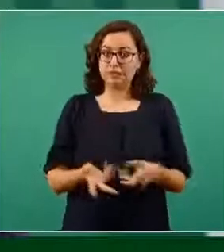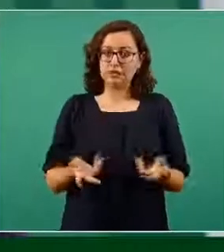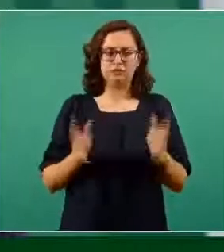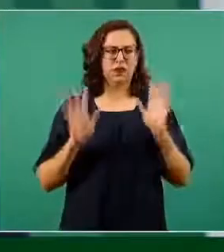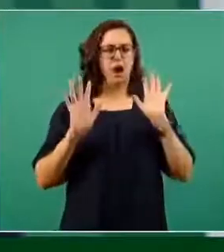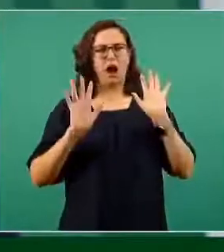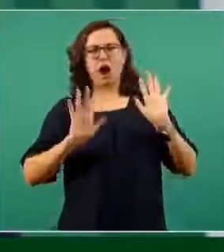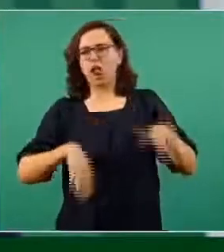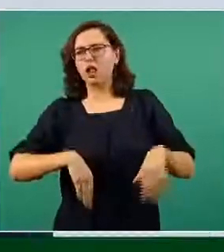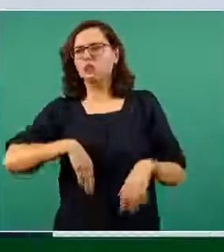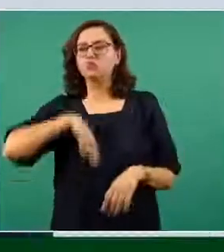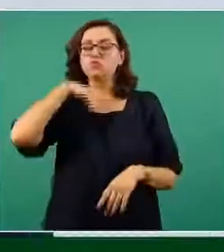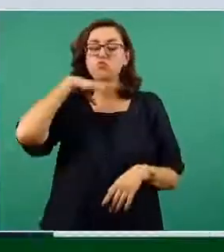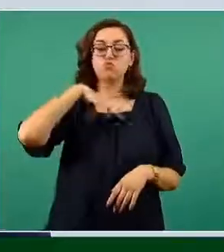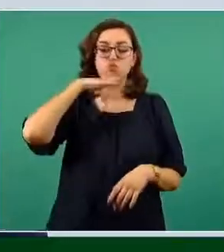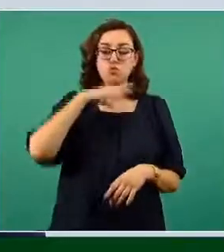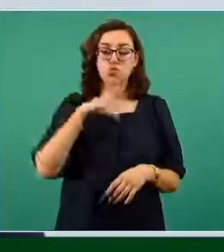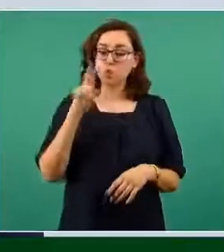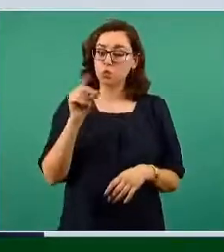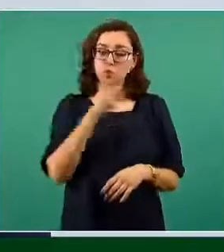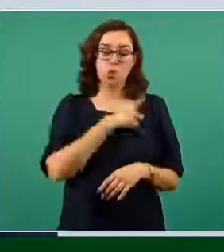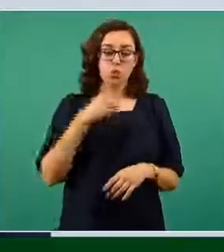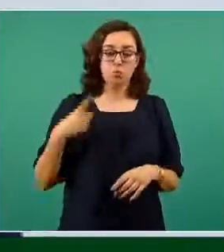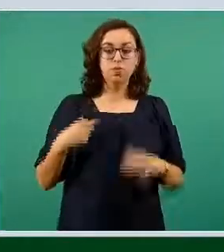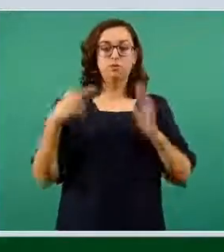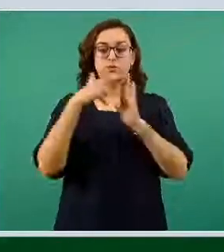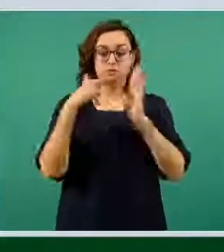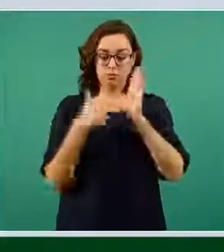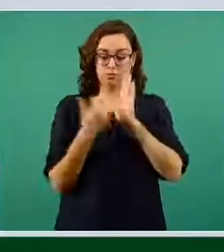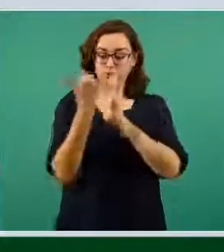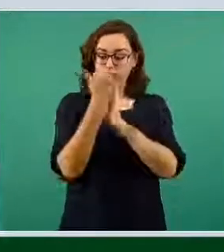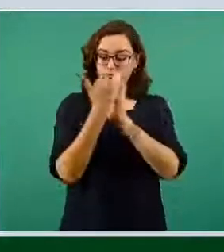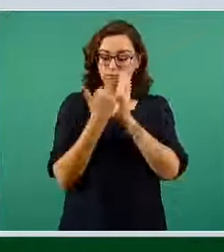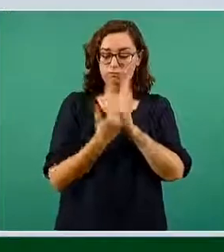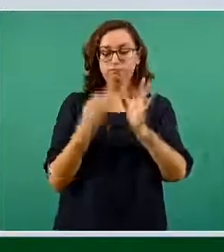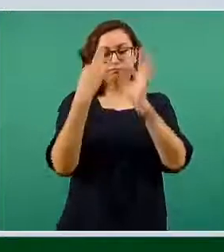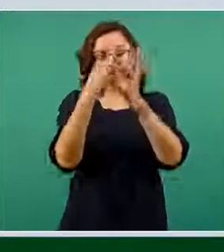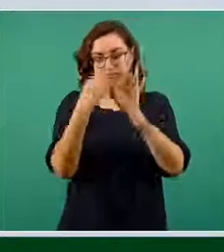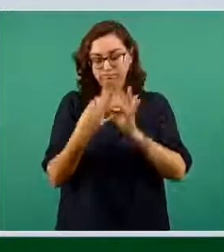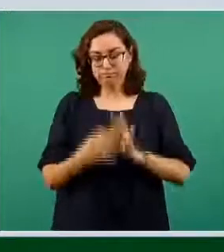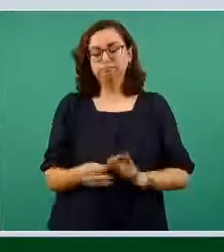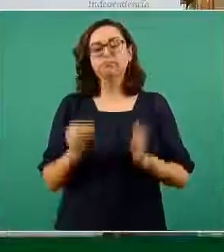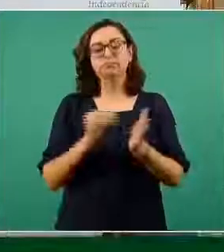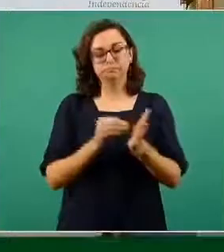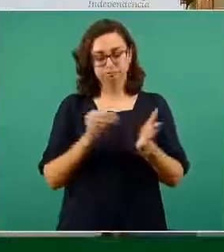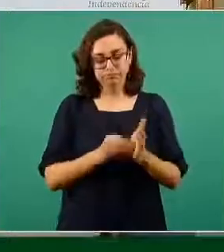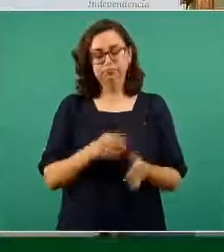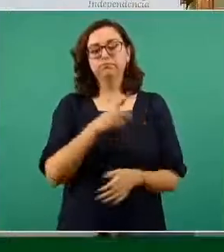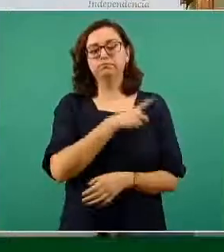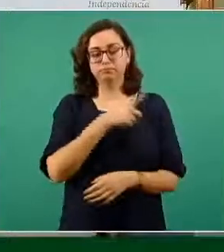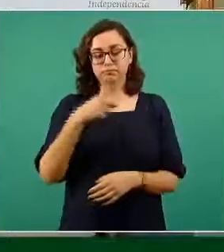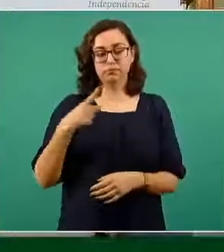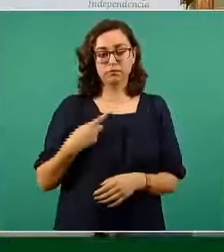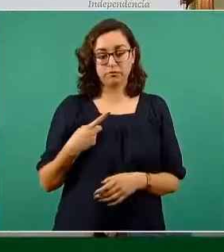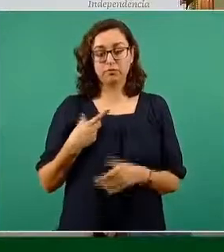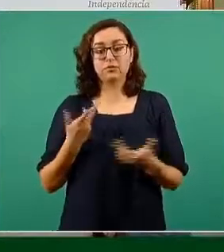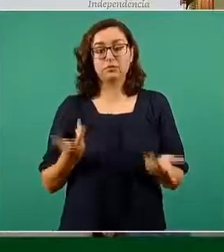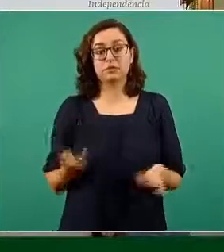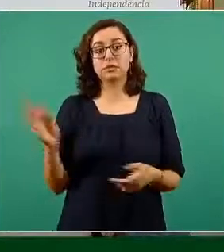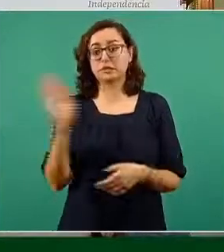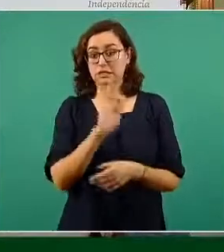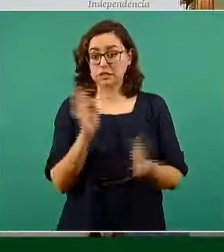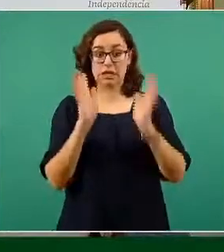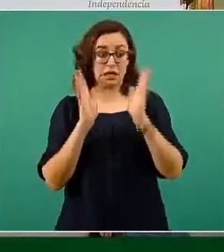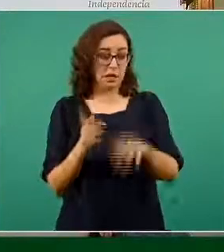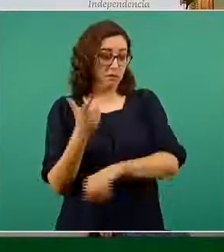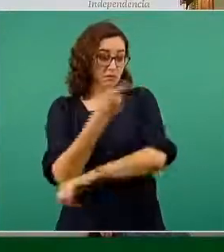de dejar de implementar las medidas de protección personal y de prevención, aunque hayamos ya inclusive